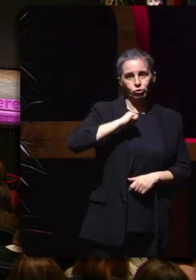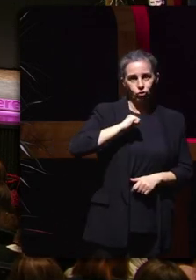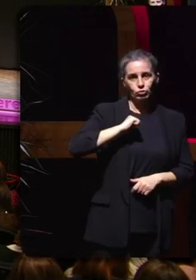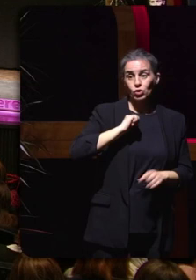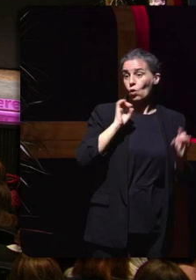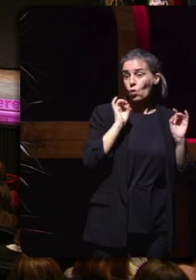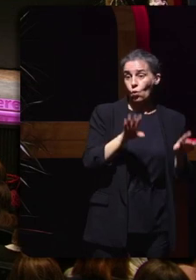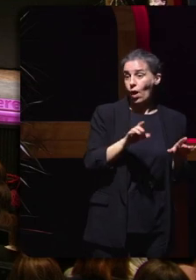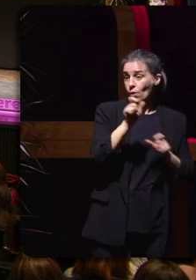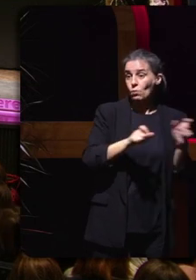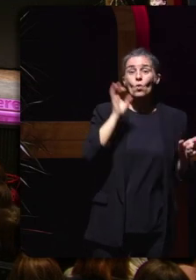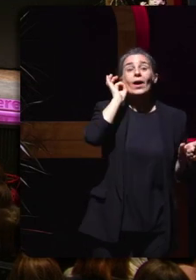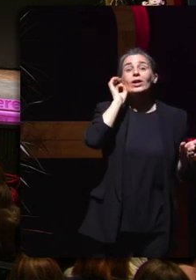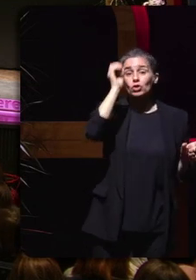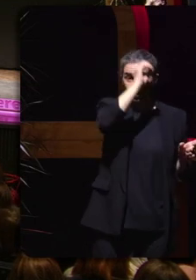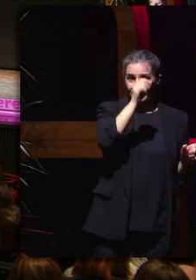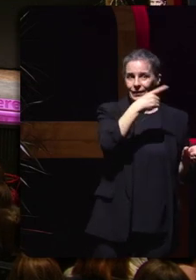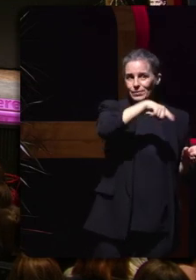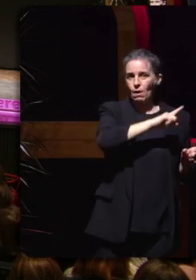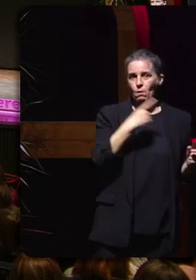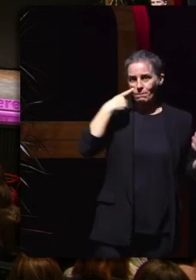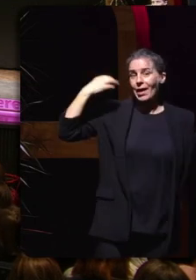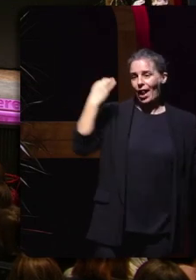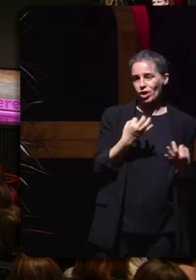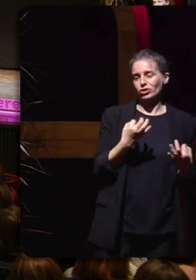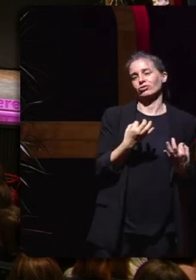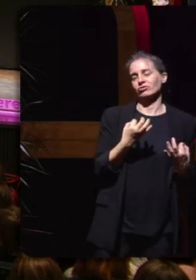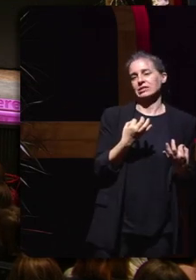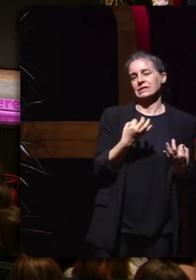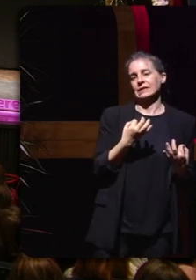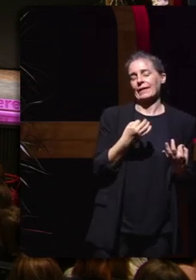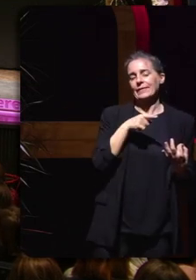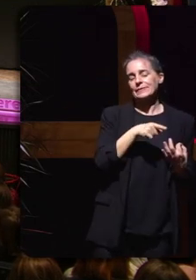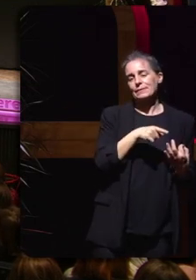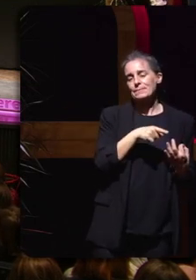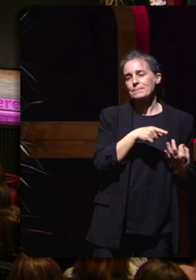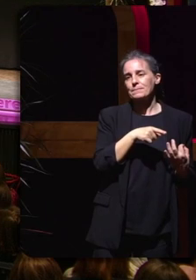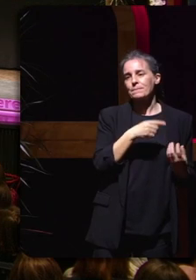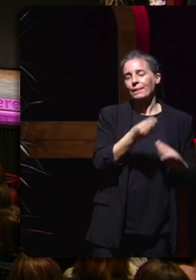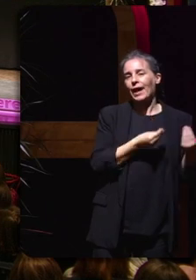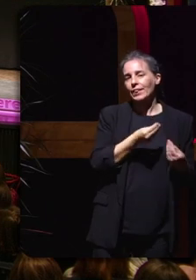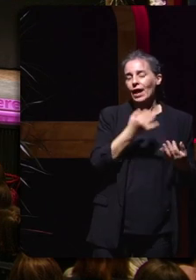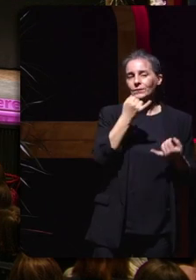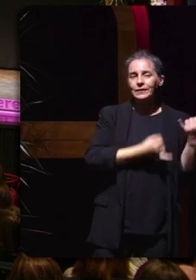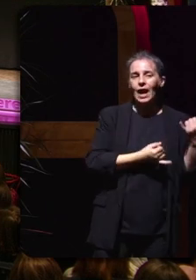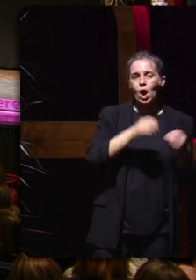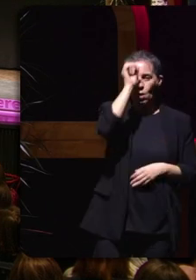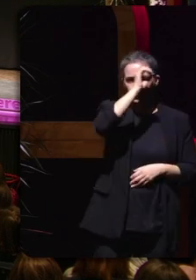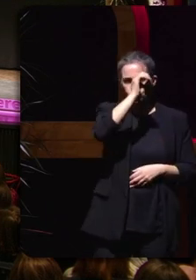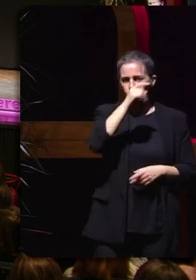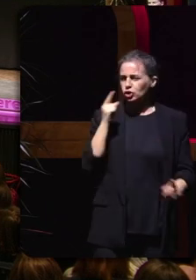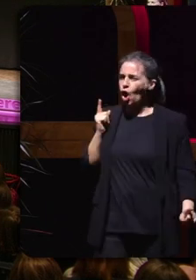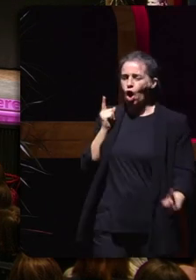las mujeres que opinan peligrosas y peligrosos esto provoca que muchas veces opiniones desfavorables